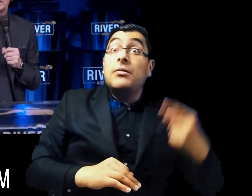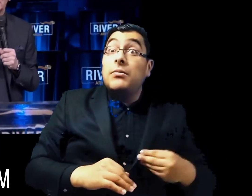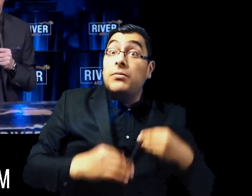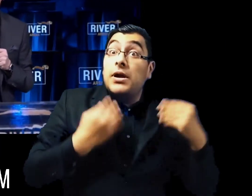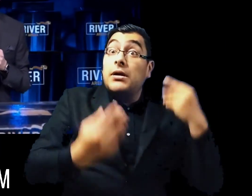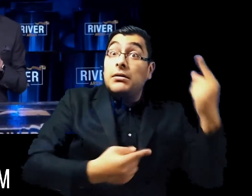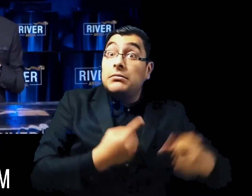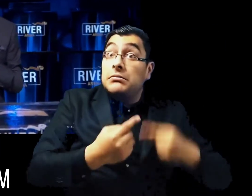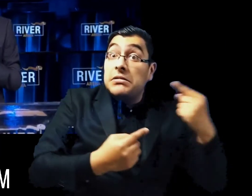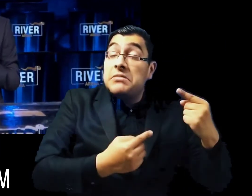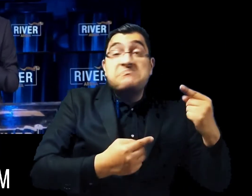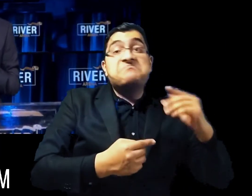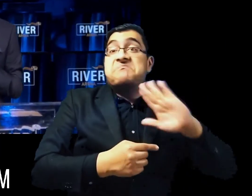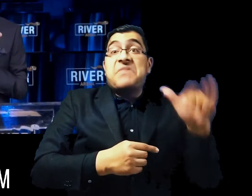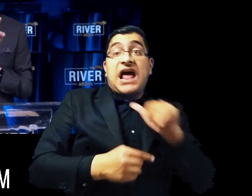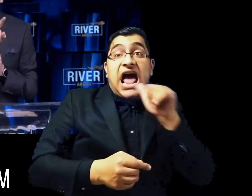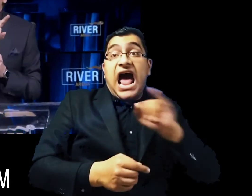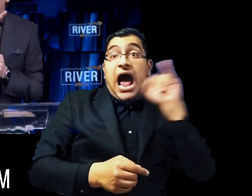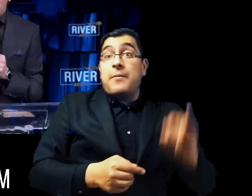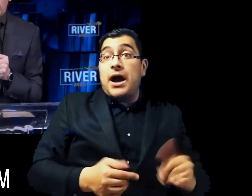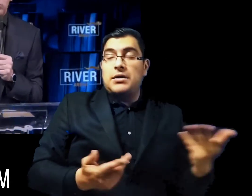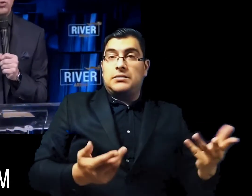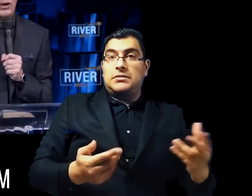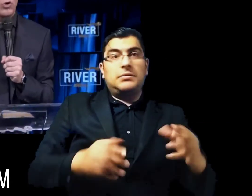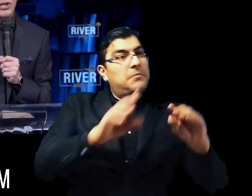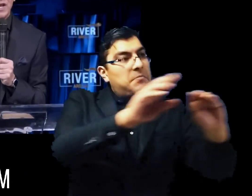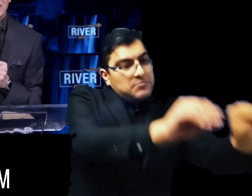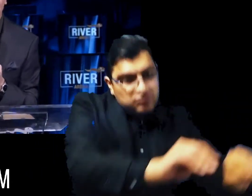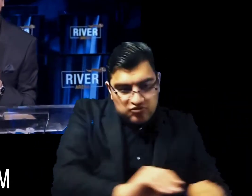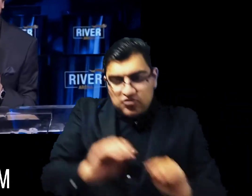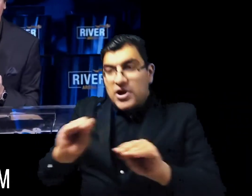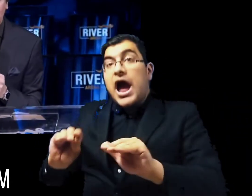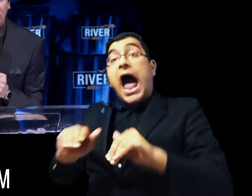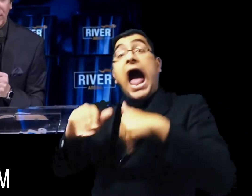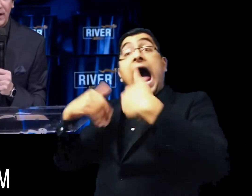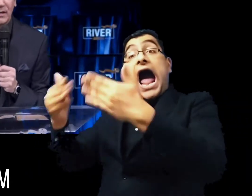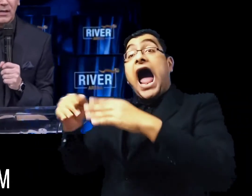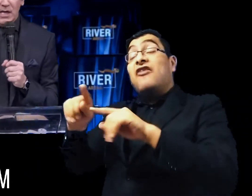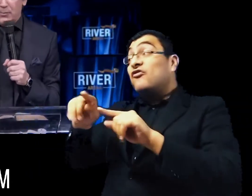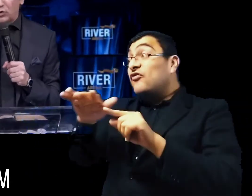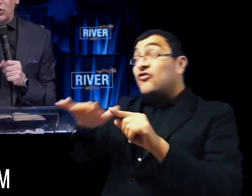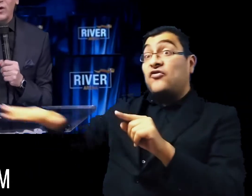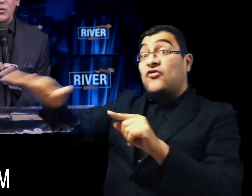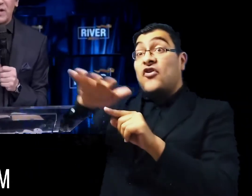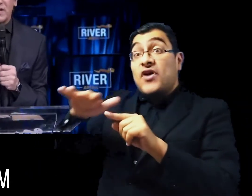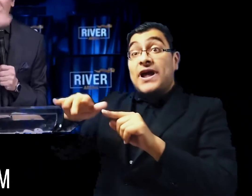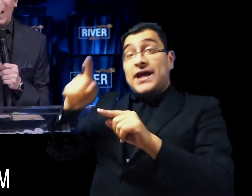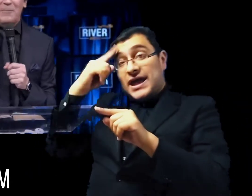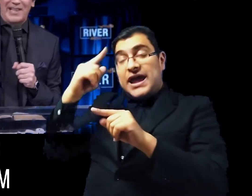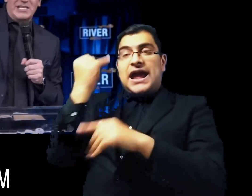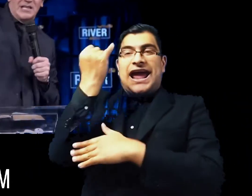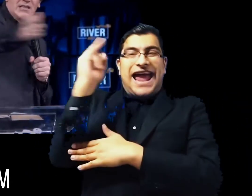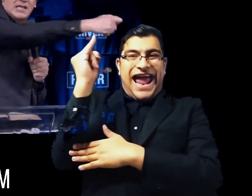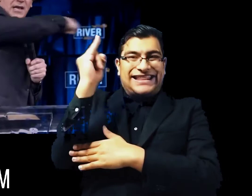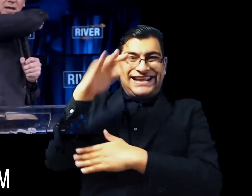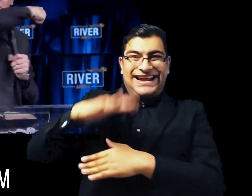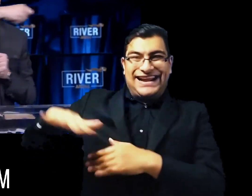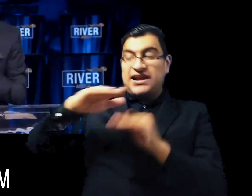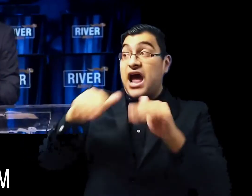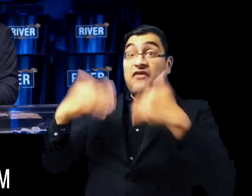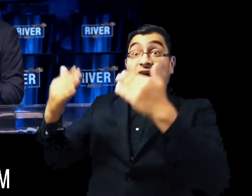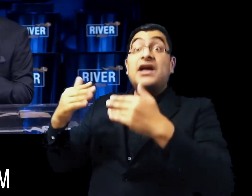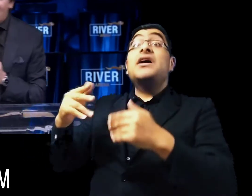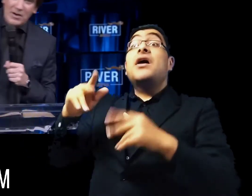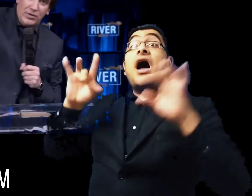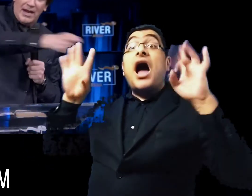muere más. Entonces echó al hombre y lo puso al oriente del huerto del Edén y puso querubines y una espada encendida